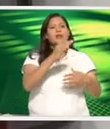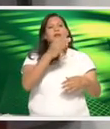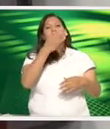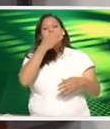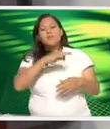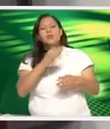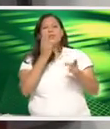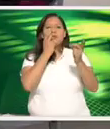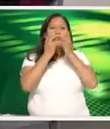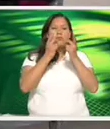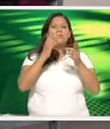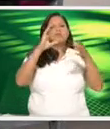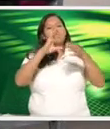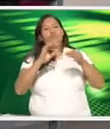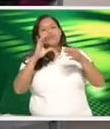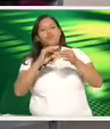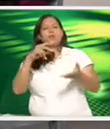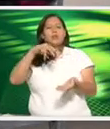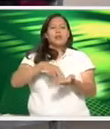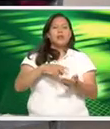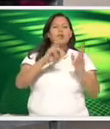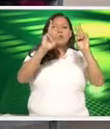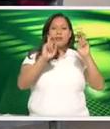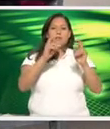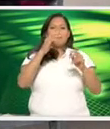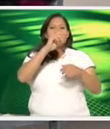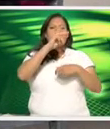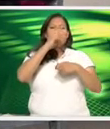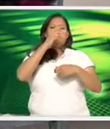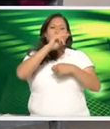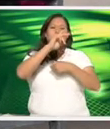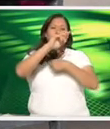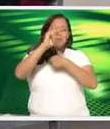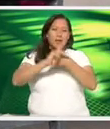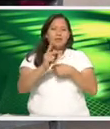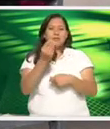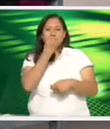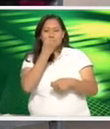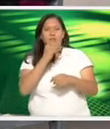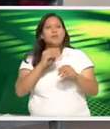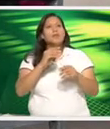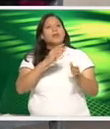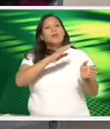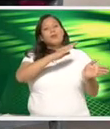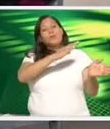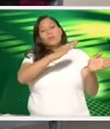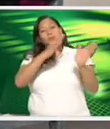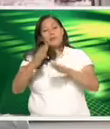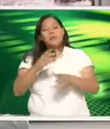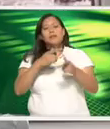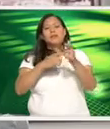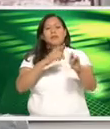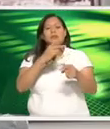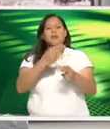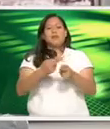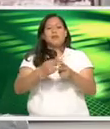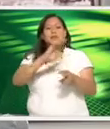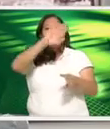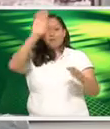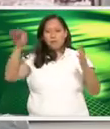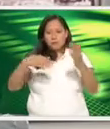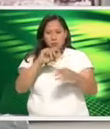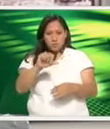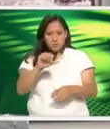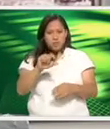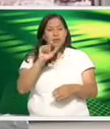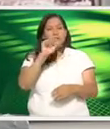discursos, oraciones patrióticas y demás, y la gran verbena, y se extendía hasta el 16. Pero en ese tiempo toda